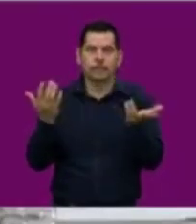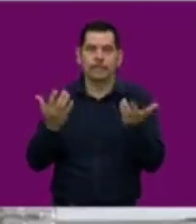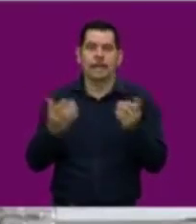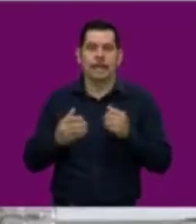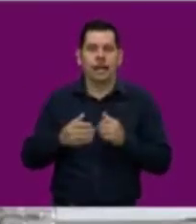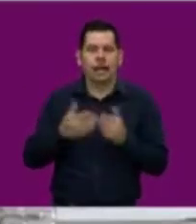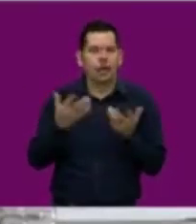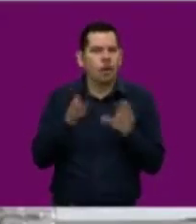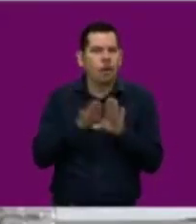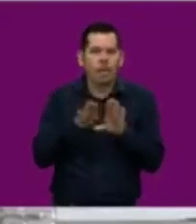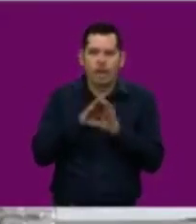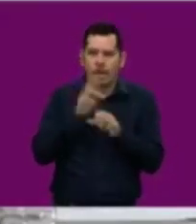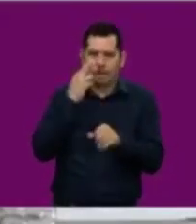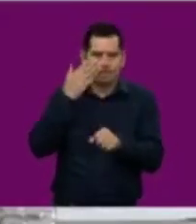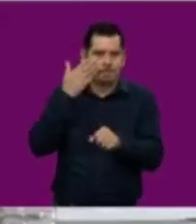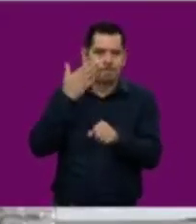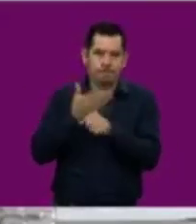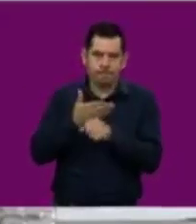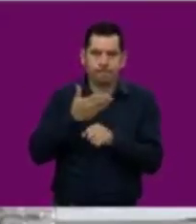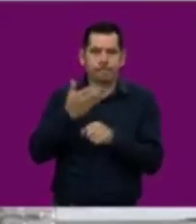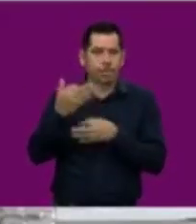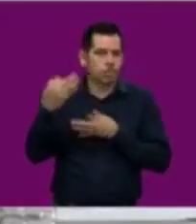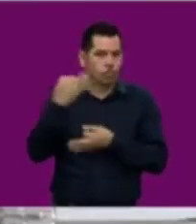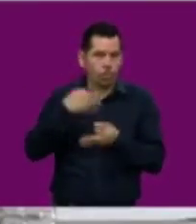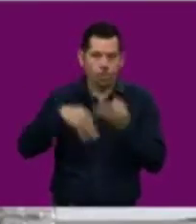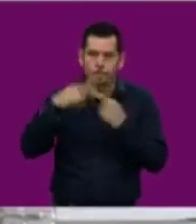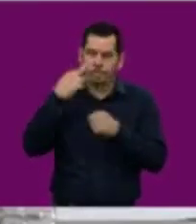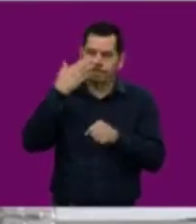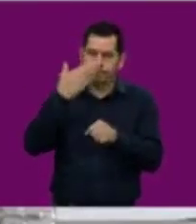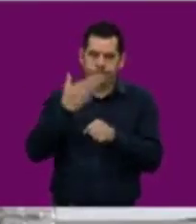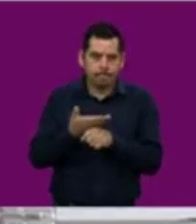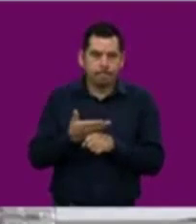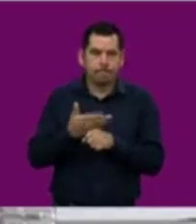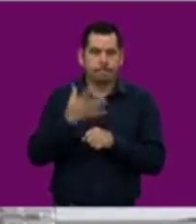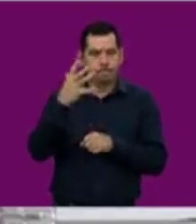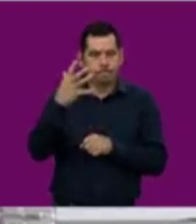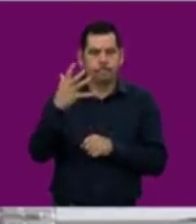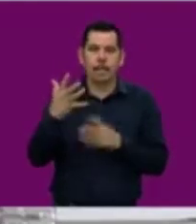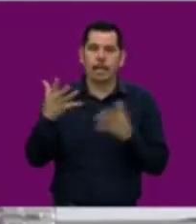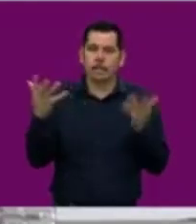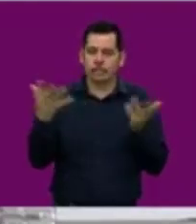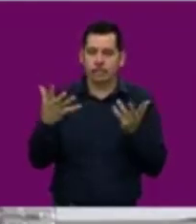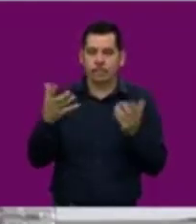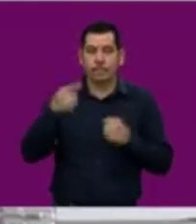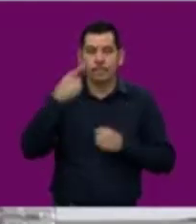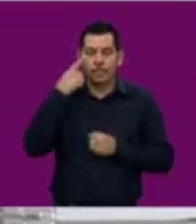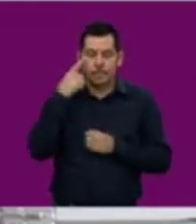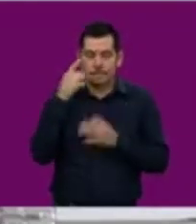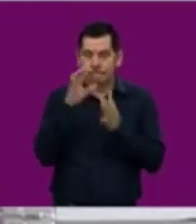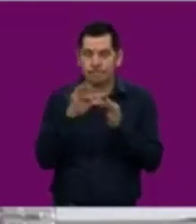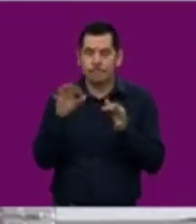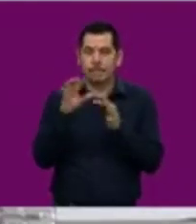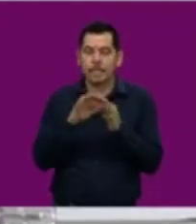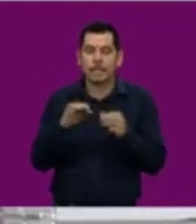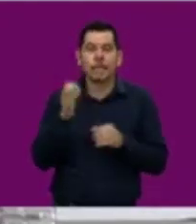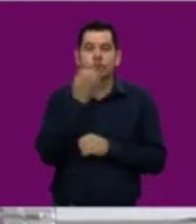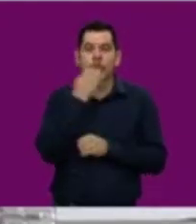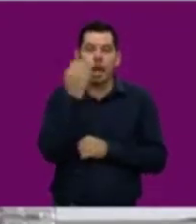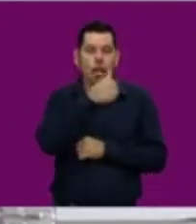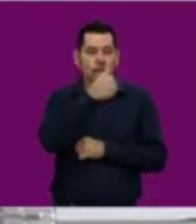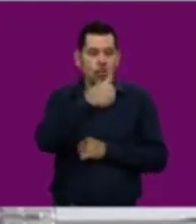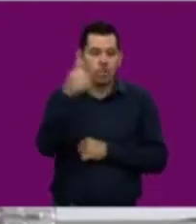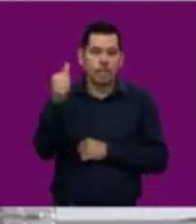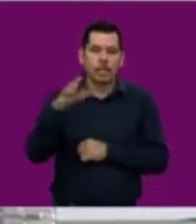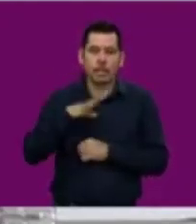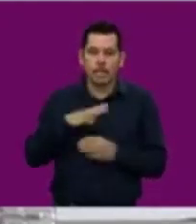muy responsable quiero comentar que habrá tres filtros cuando menos en cada institución educativa